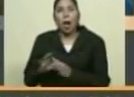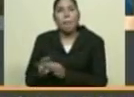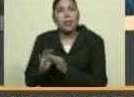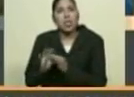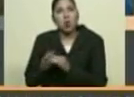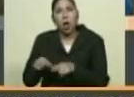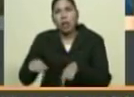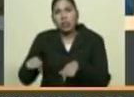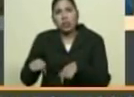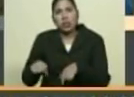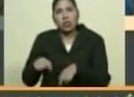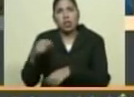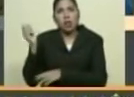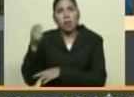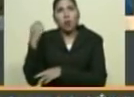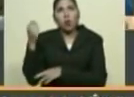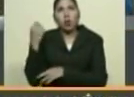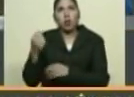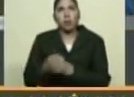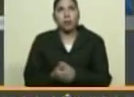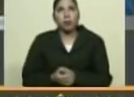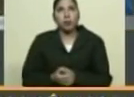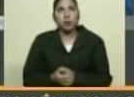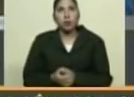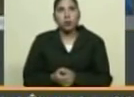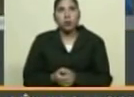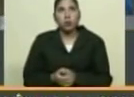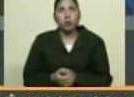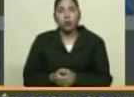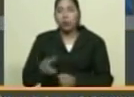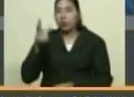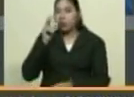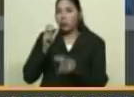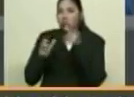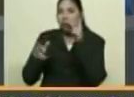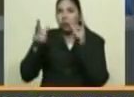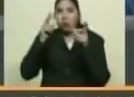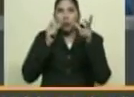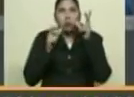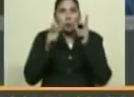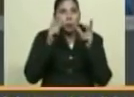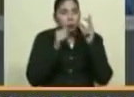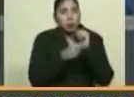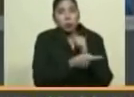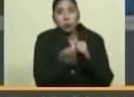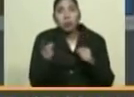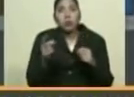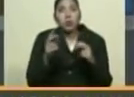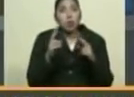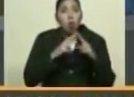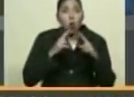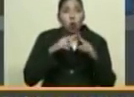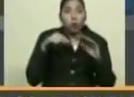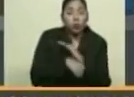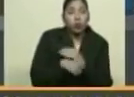aquí. Gracias a Ramón Carrizales vino para acá el comandante Hugo Chávez, de capitán.